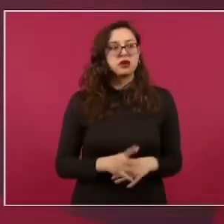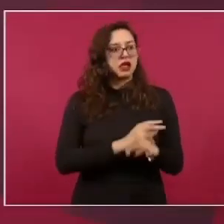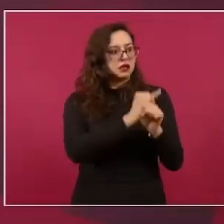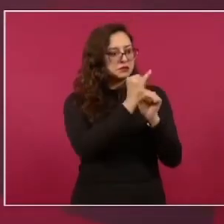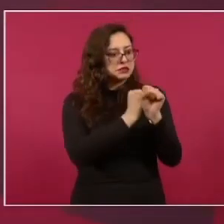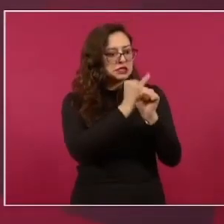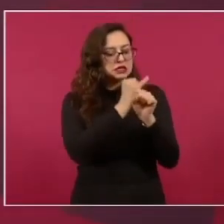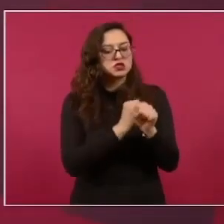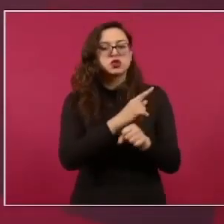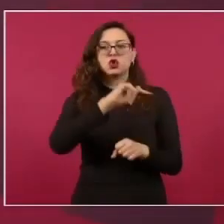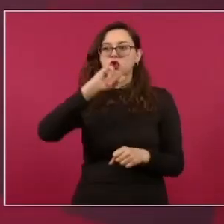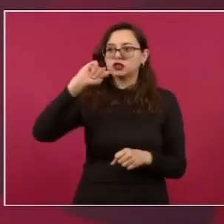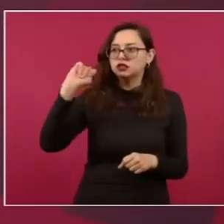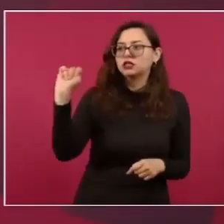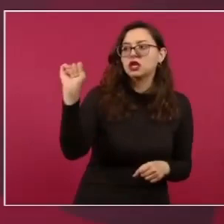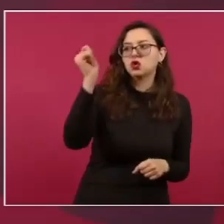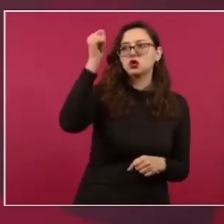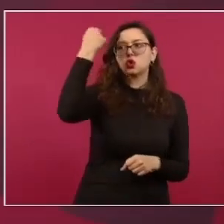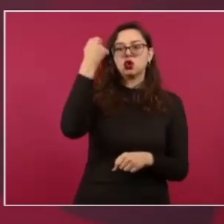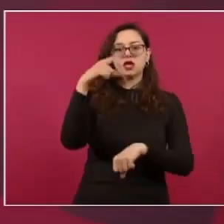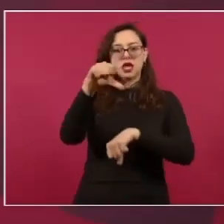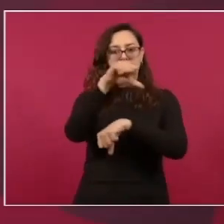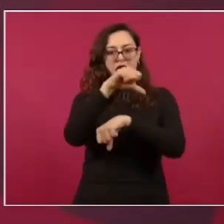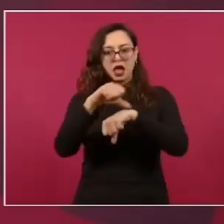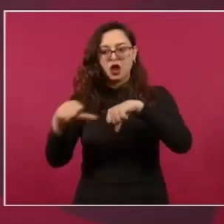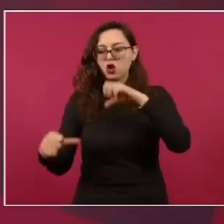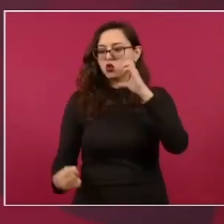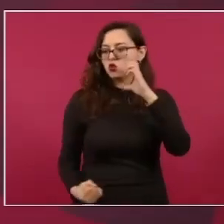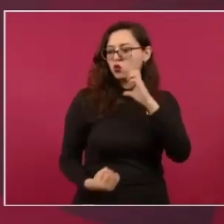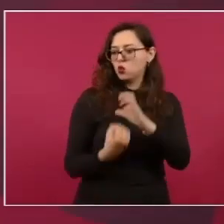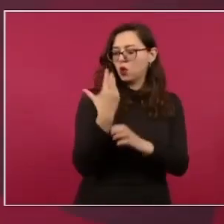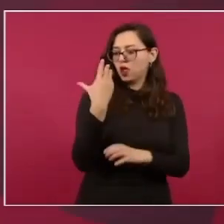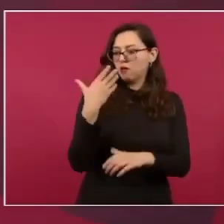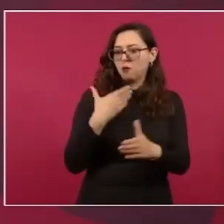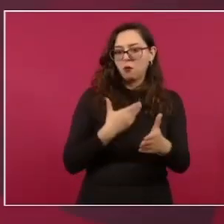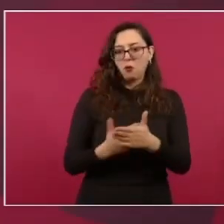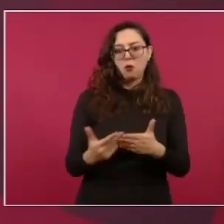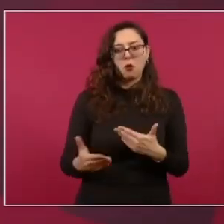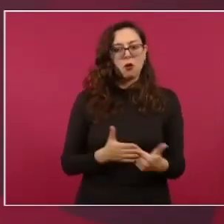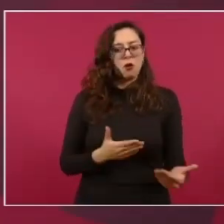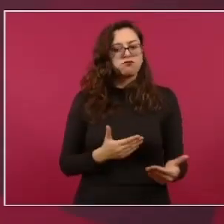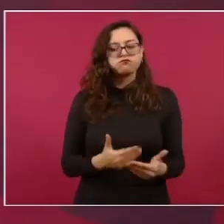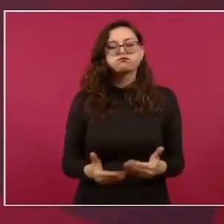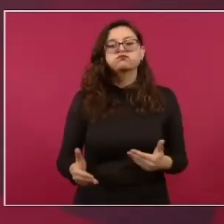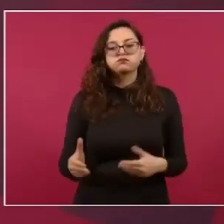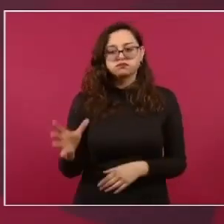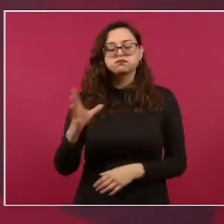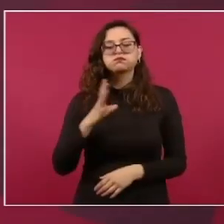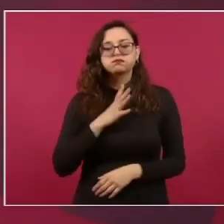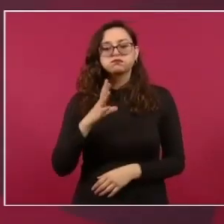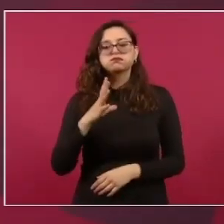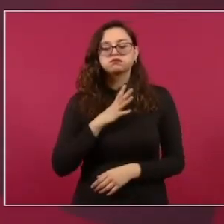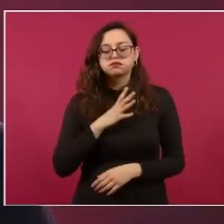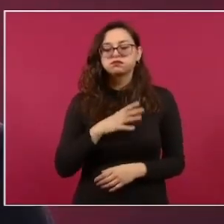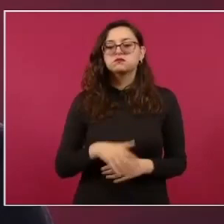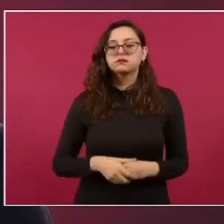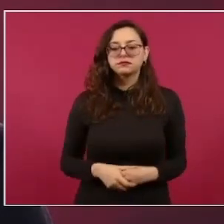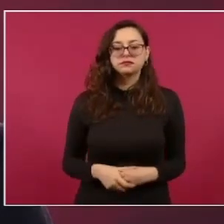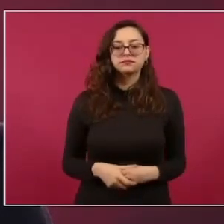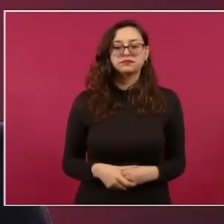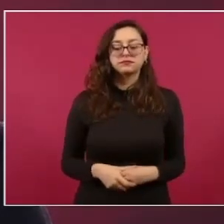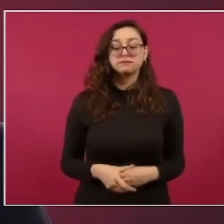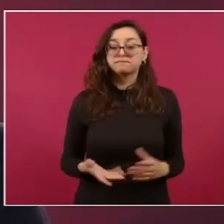y procedimientos quirúrgicos innovadores. Sin lugar a dudas, todo este